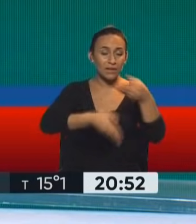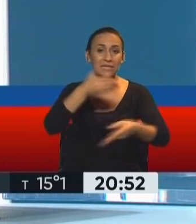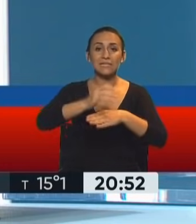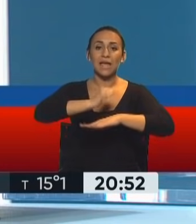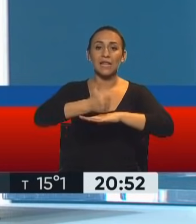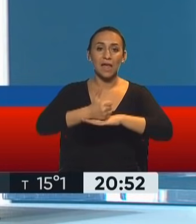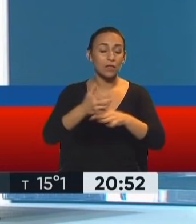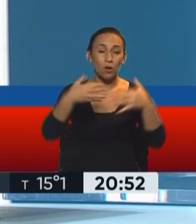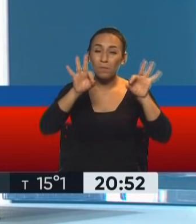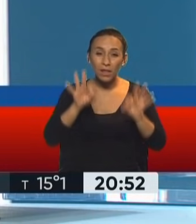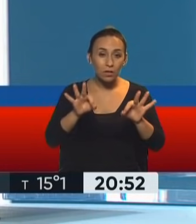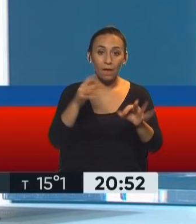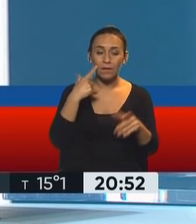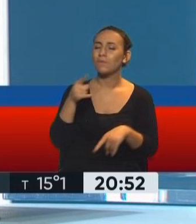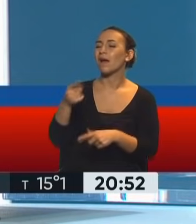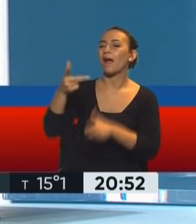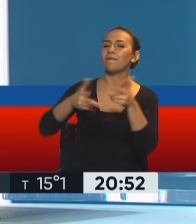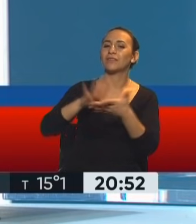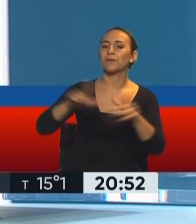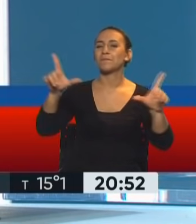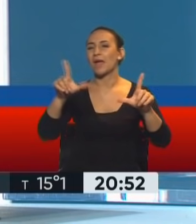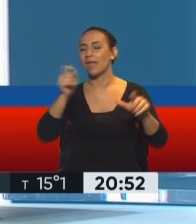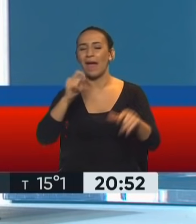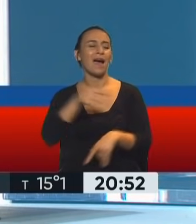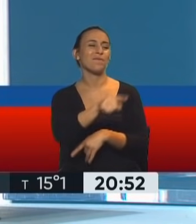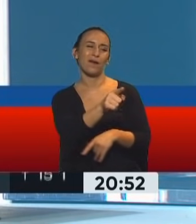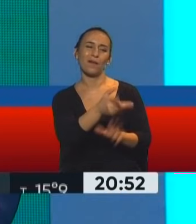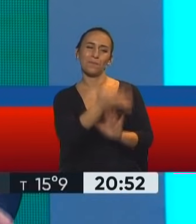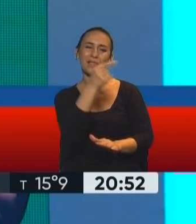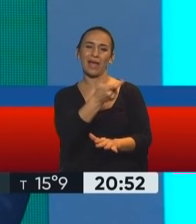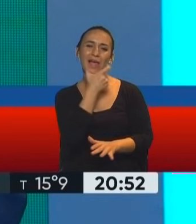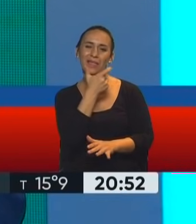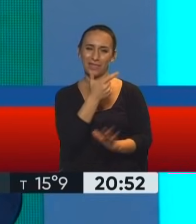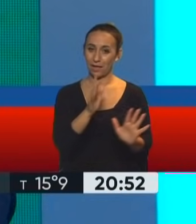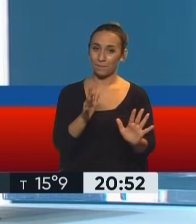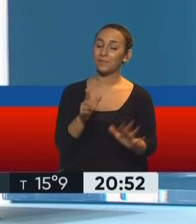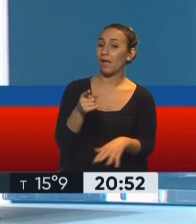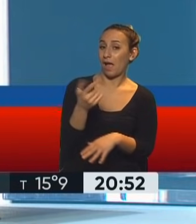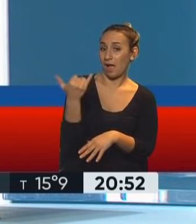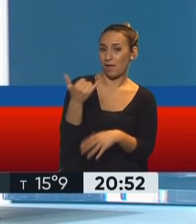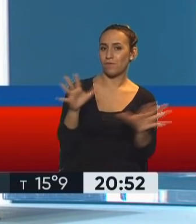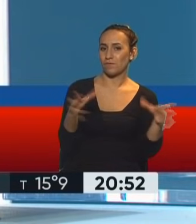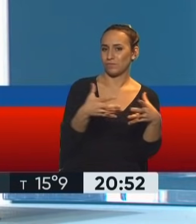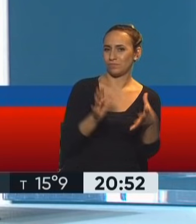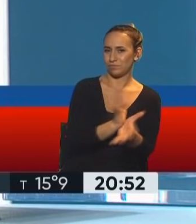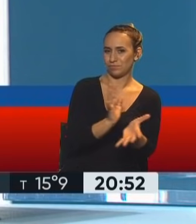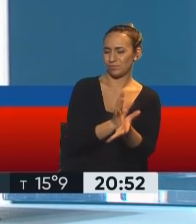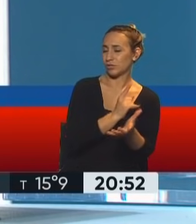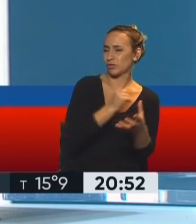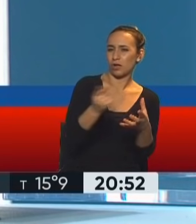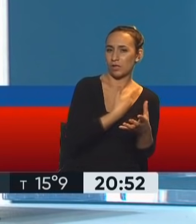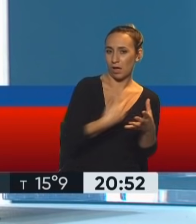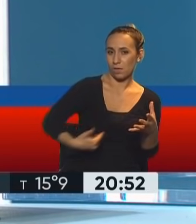los medios... ya te estás riendo. Hay una versión saco la espada. Que es ultra gorila y súper